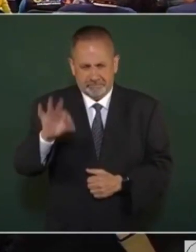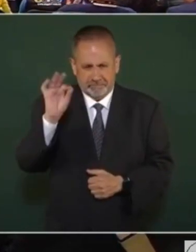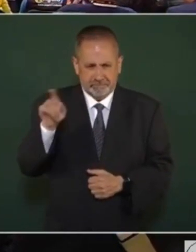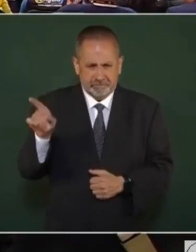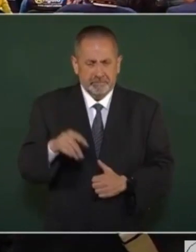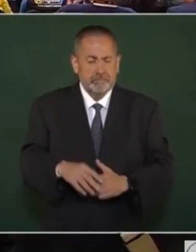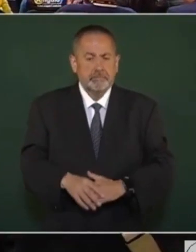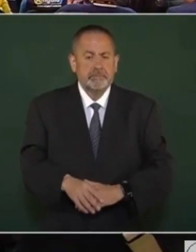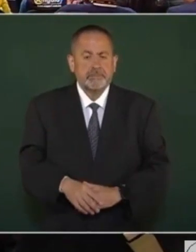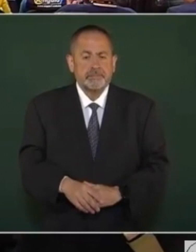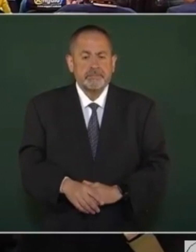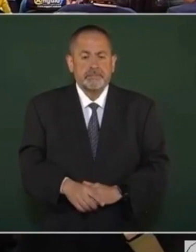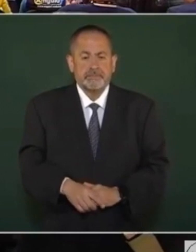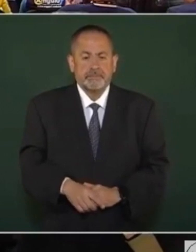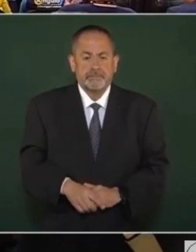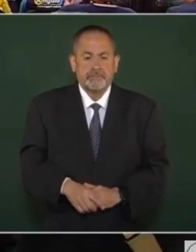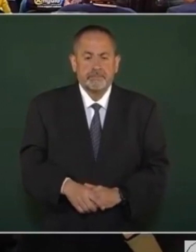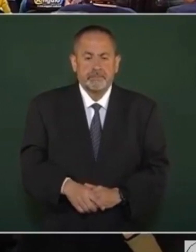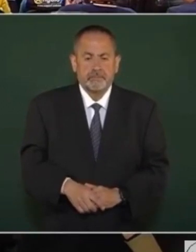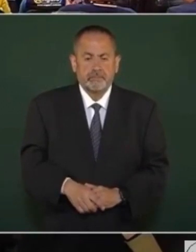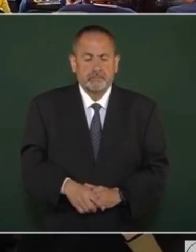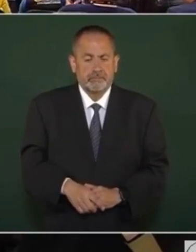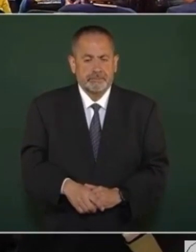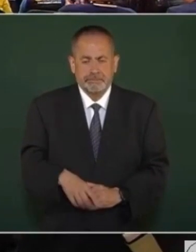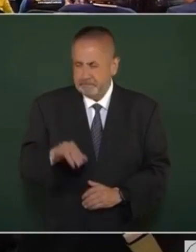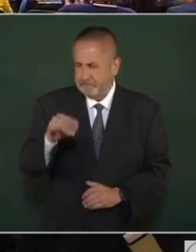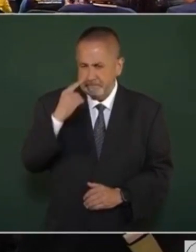volantes, creo. Sí,